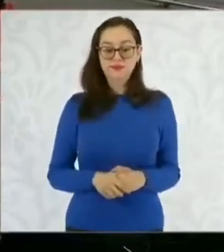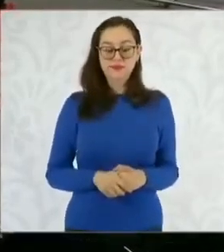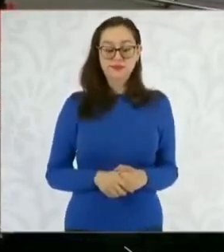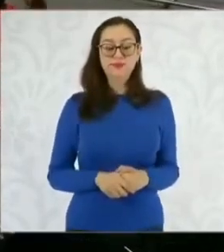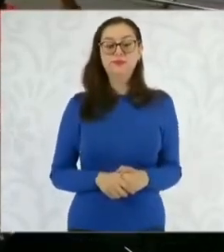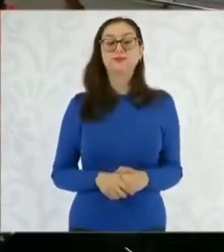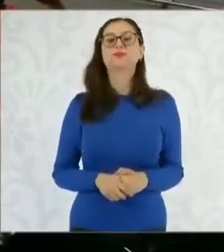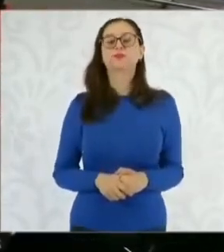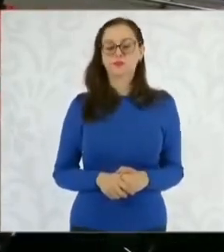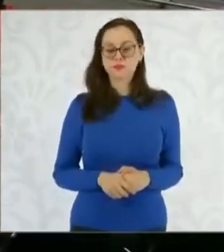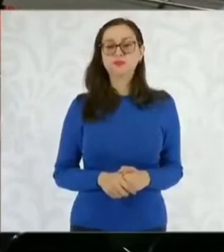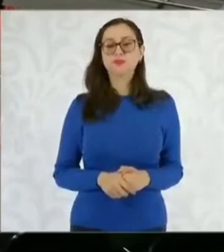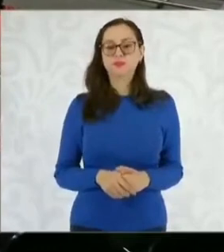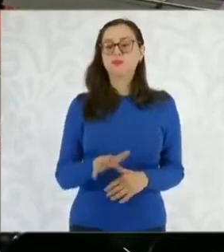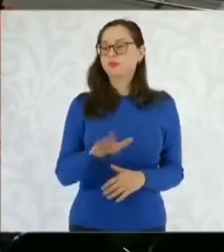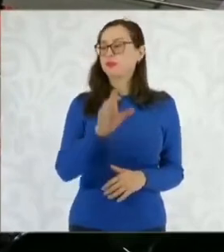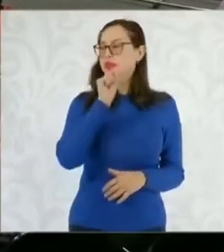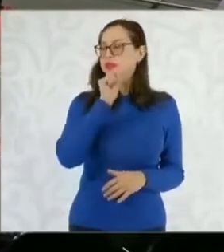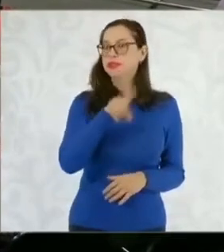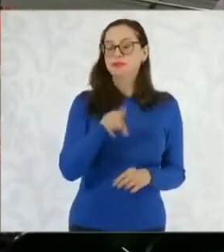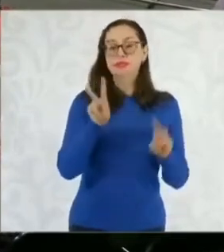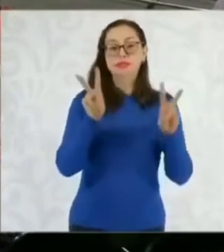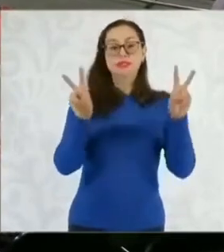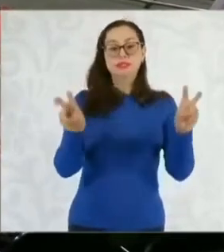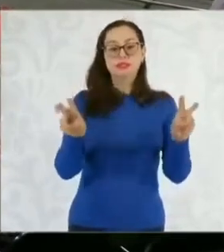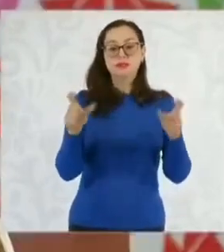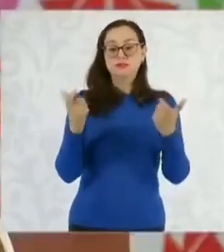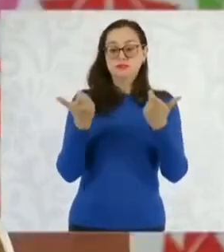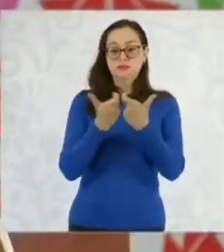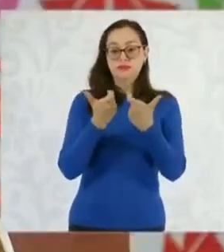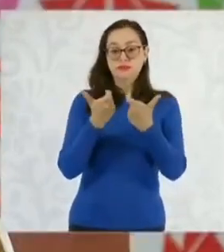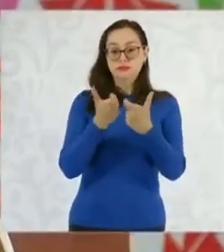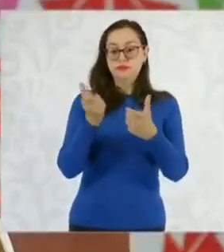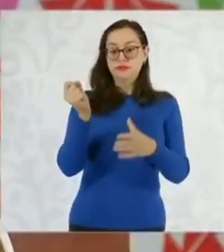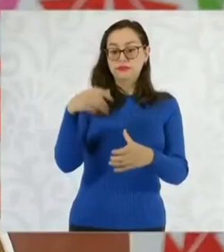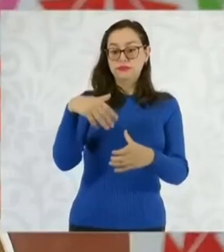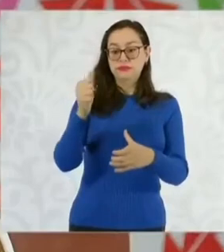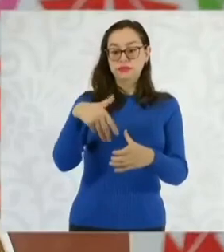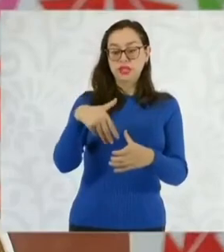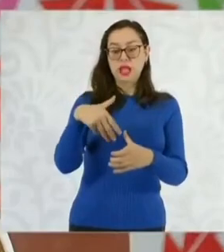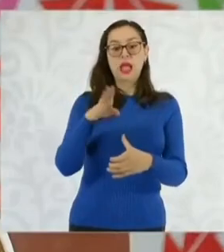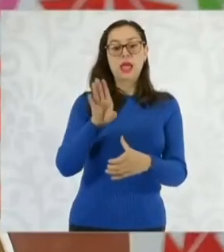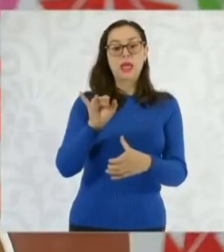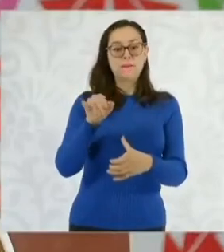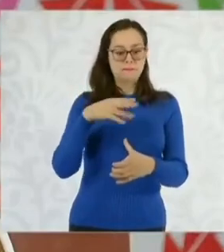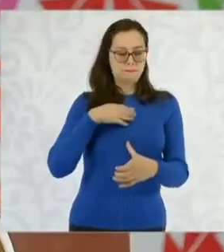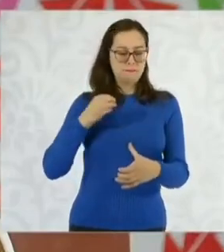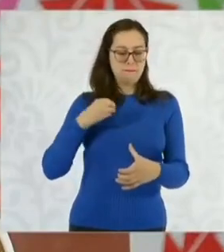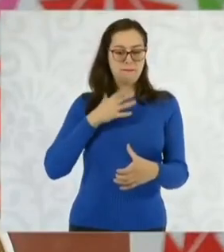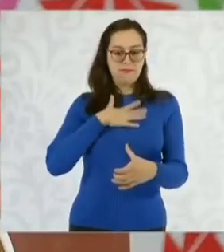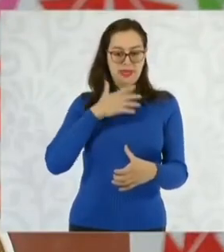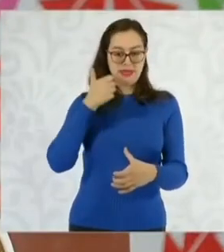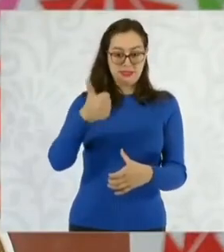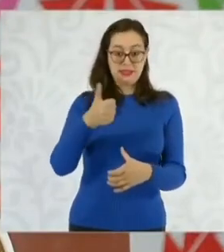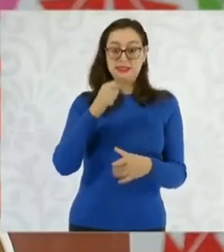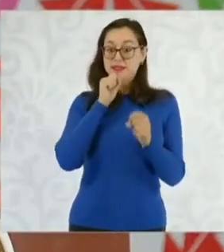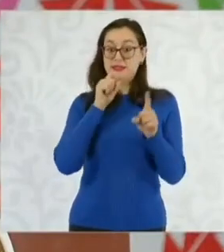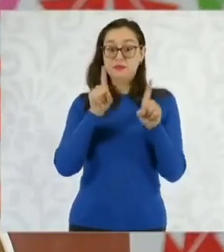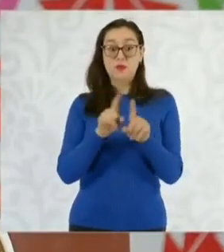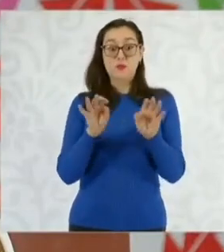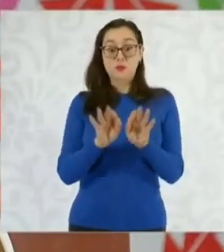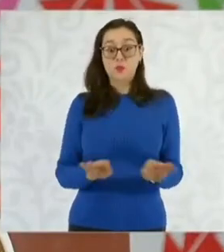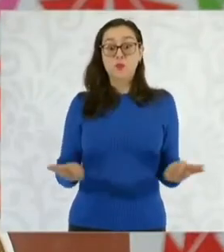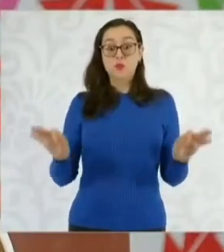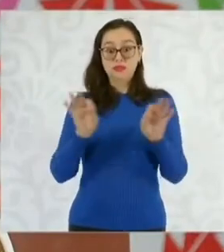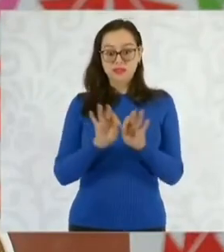Bien, sí. Bueno, también el tema del Fondo de Pensiones para el Bienestar, que es algo también muy relevante, porque como